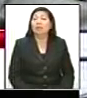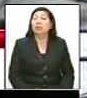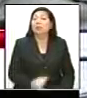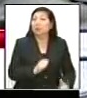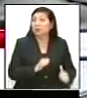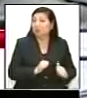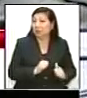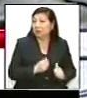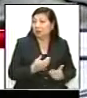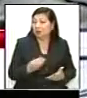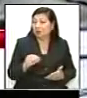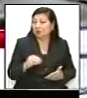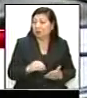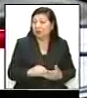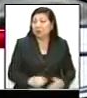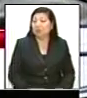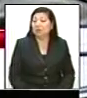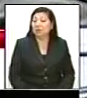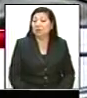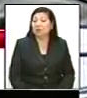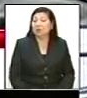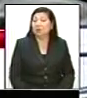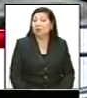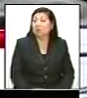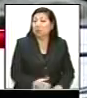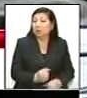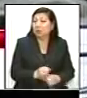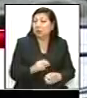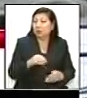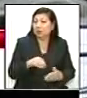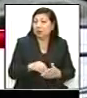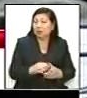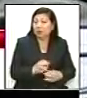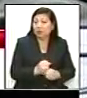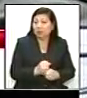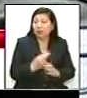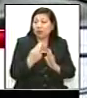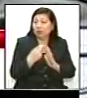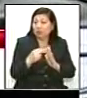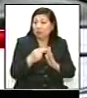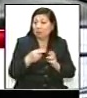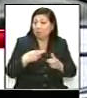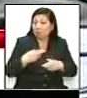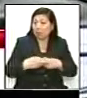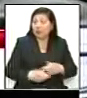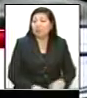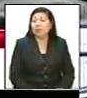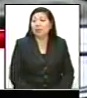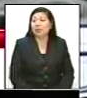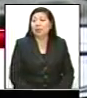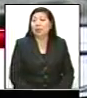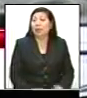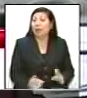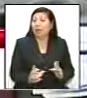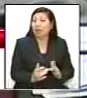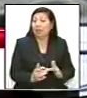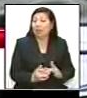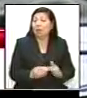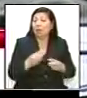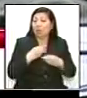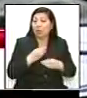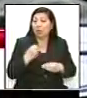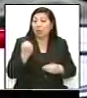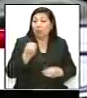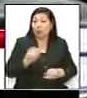afectan las mismas incompatibilidades, su nombramiento está sujeto a requisitos y procedimientos idénticos a los de los miembros del